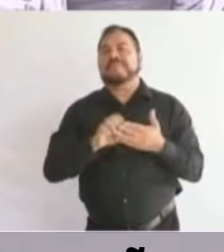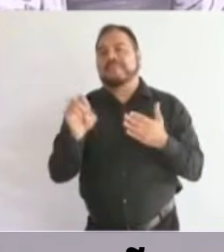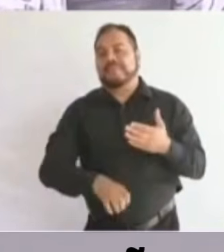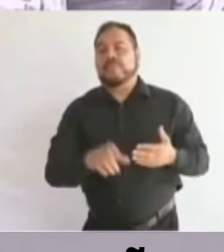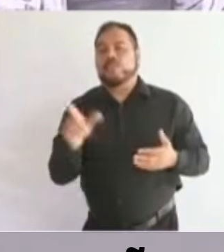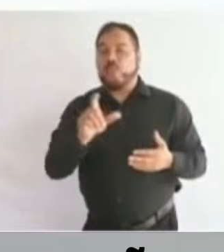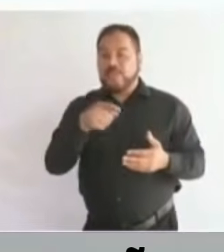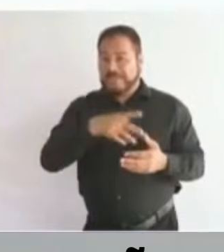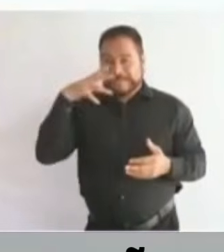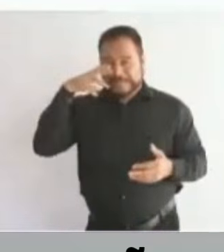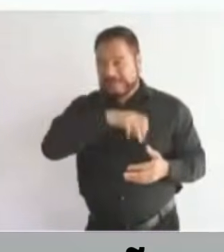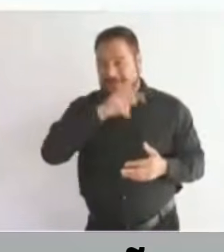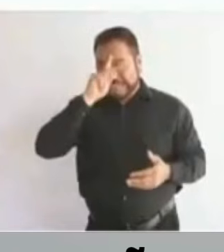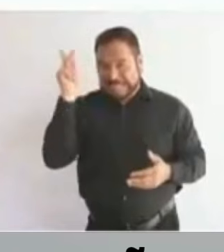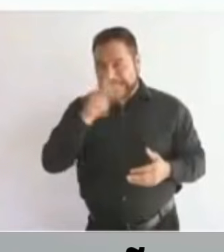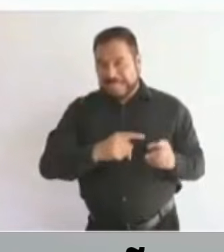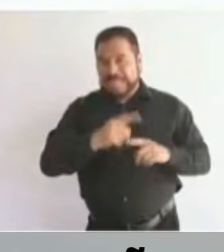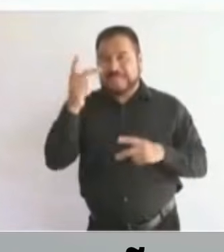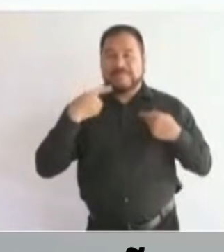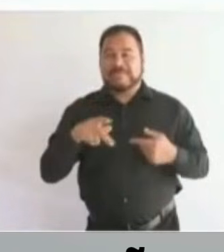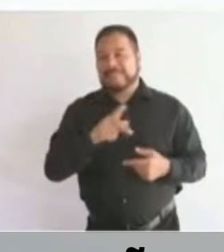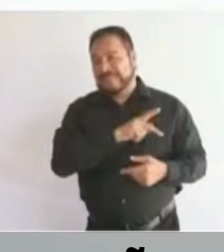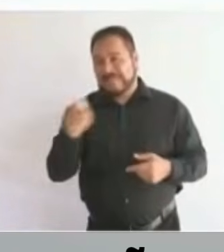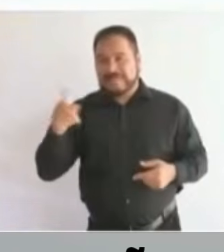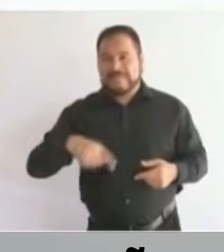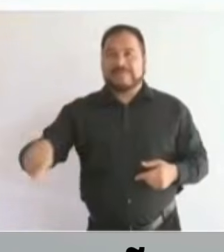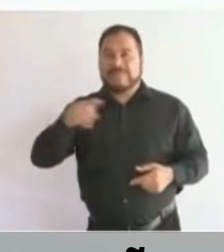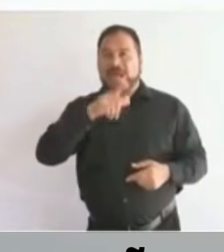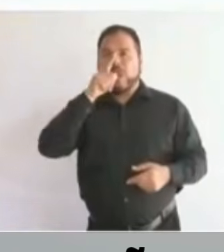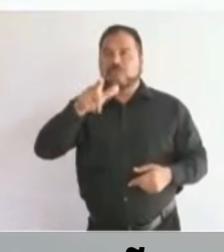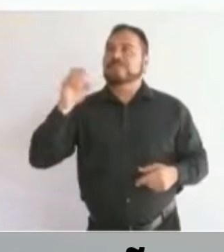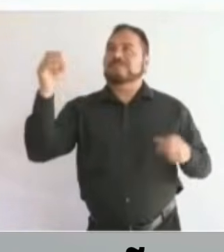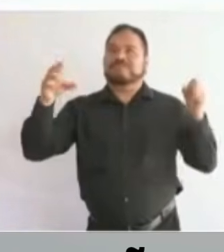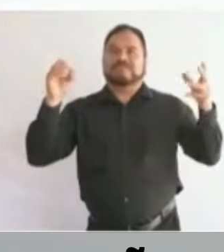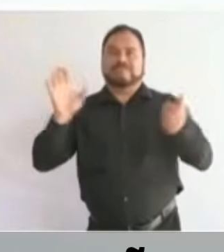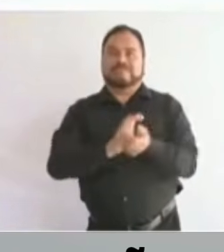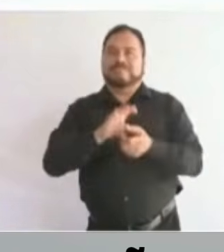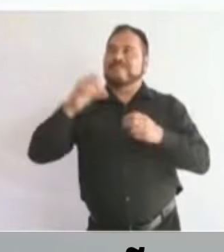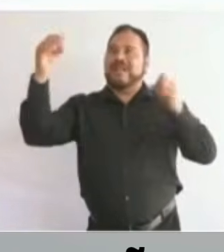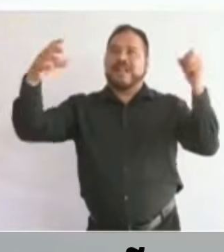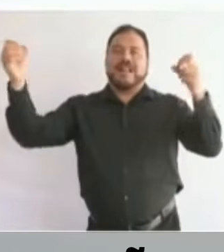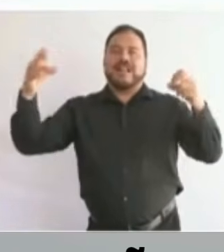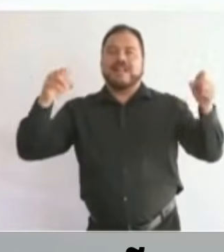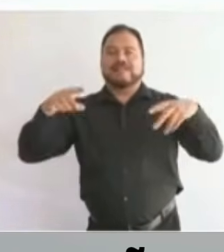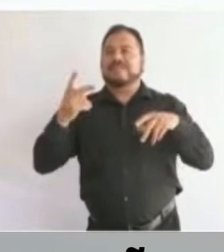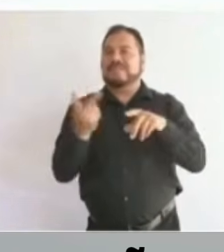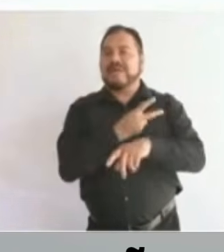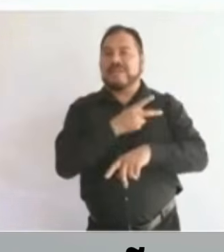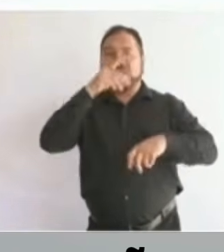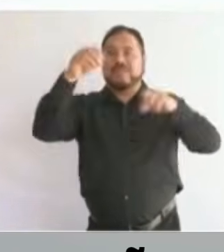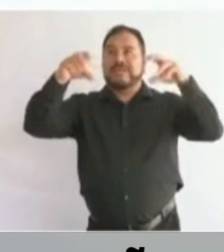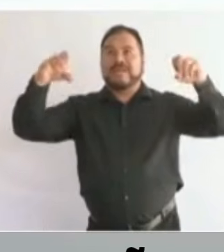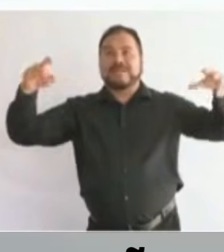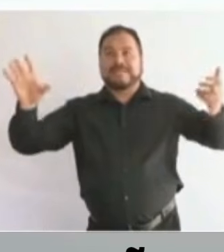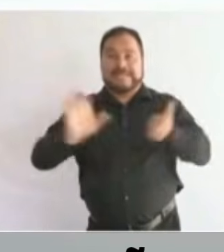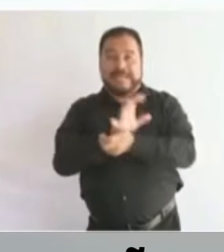estas temperaturas, al mismo tiempo todos prenden el aire acondicionado. Y eso genera una demanda muy alta.